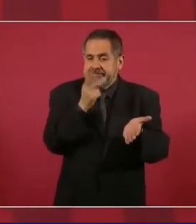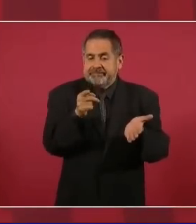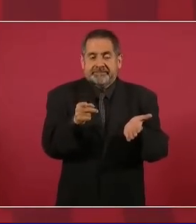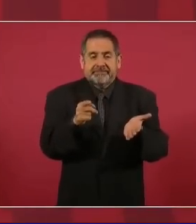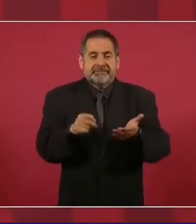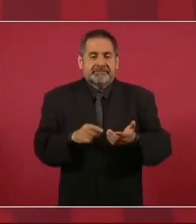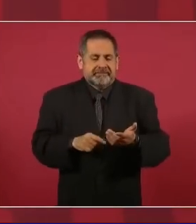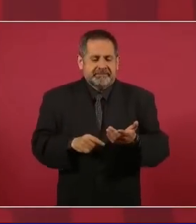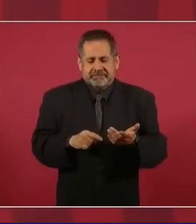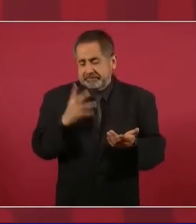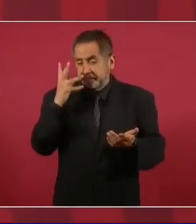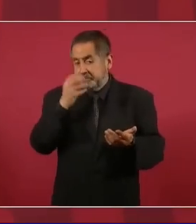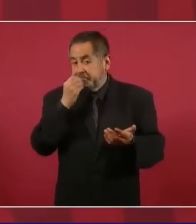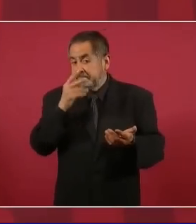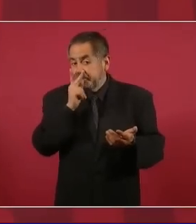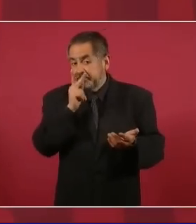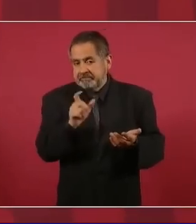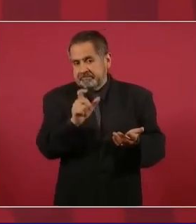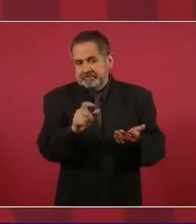bellísima,